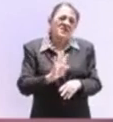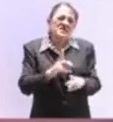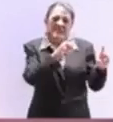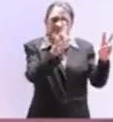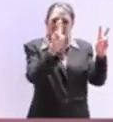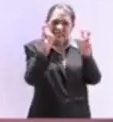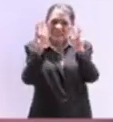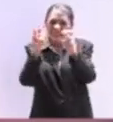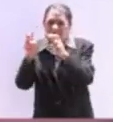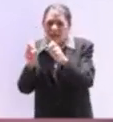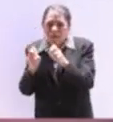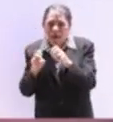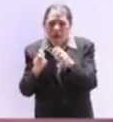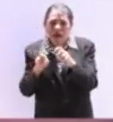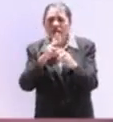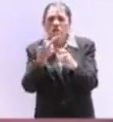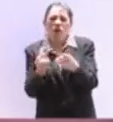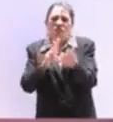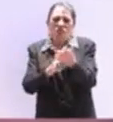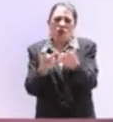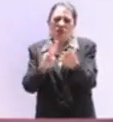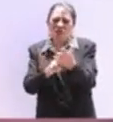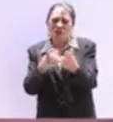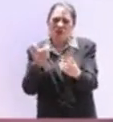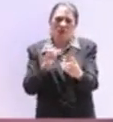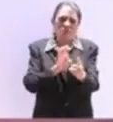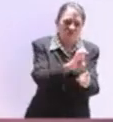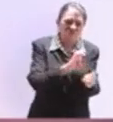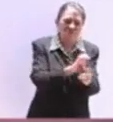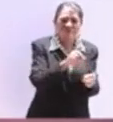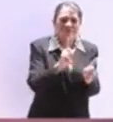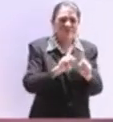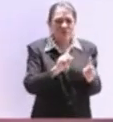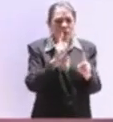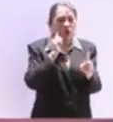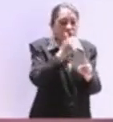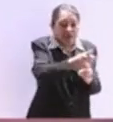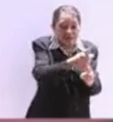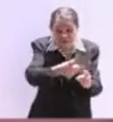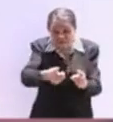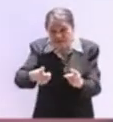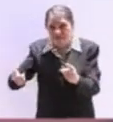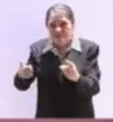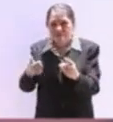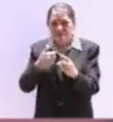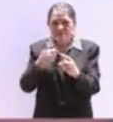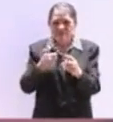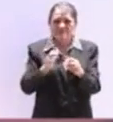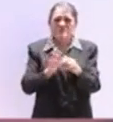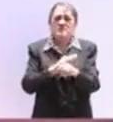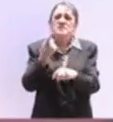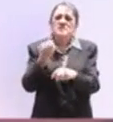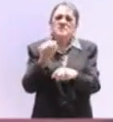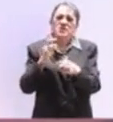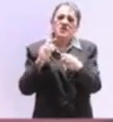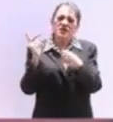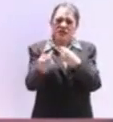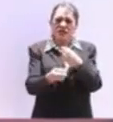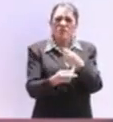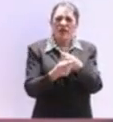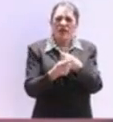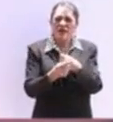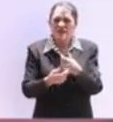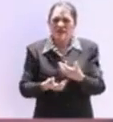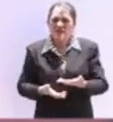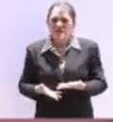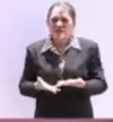fondo del problema. Ambos componentes, tanto el FAIS para los municipios